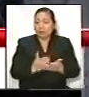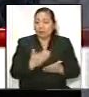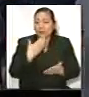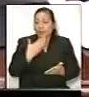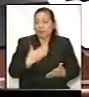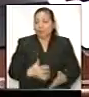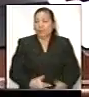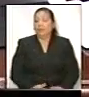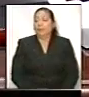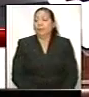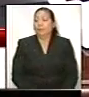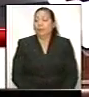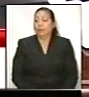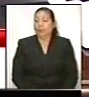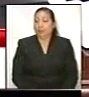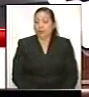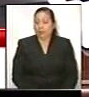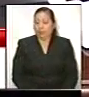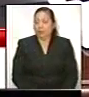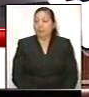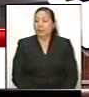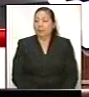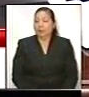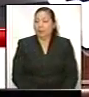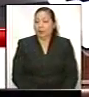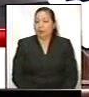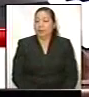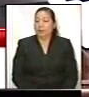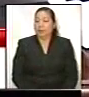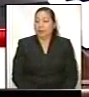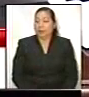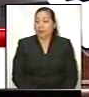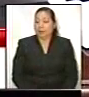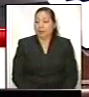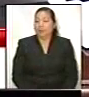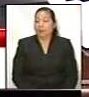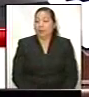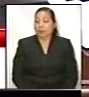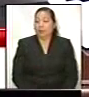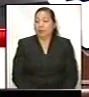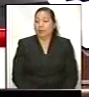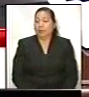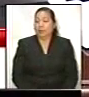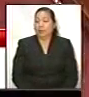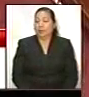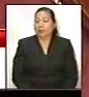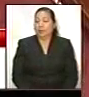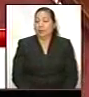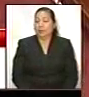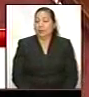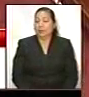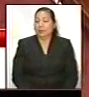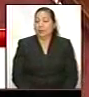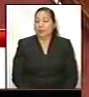gracias. Atendiendo la petición, se toma en cuenta el cuarto intermedio.